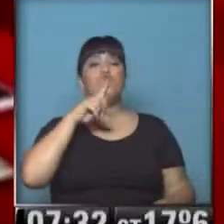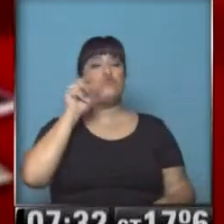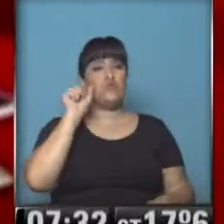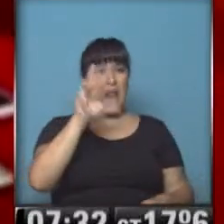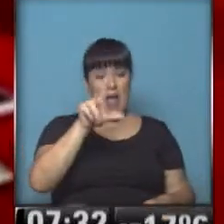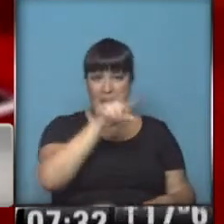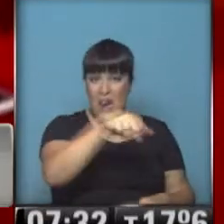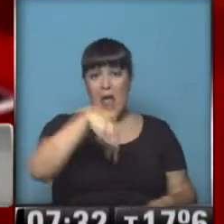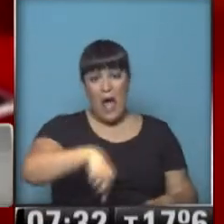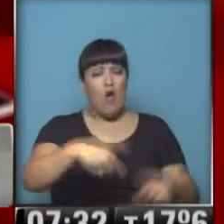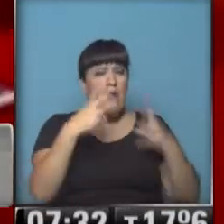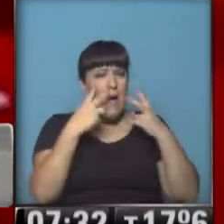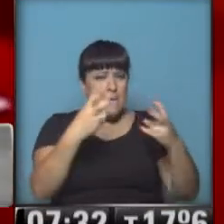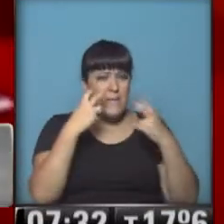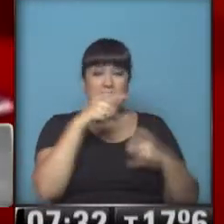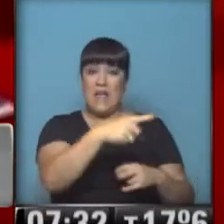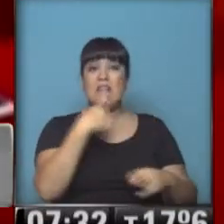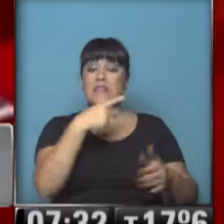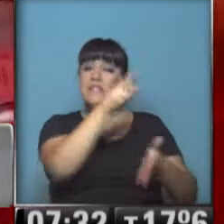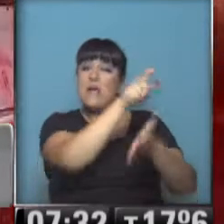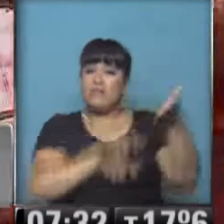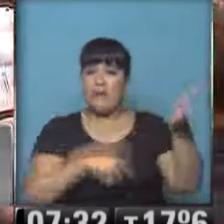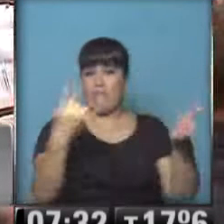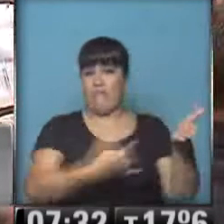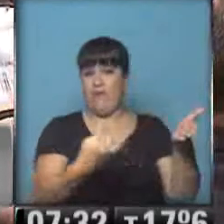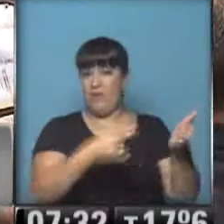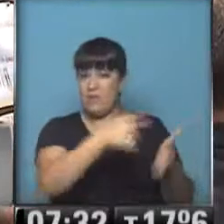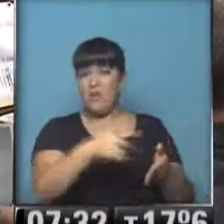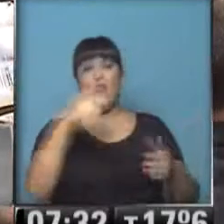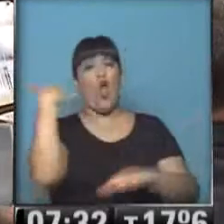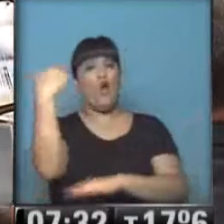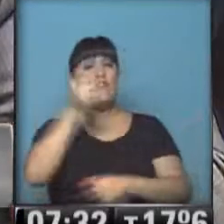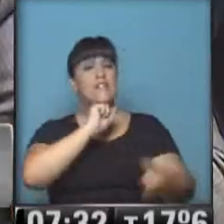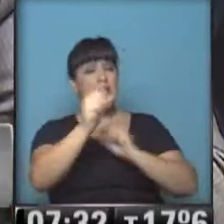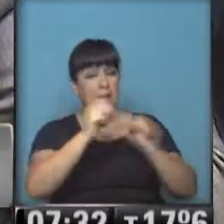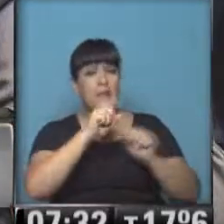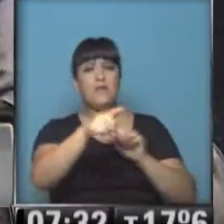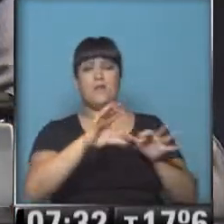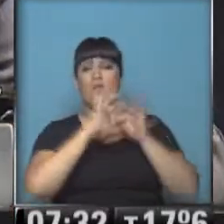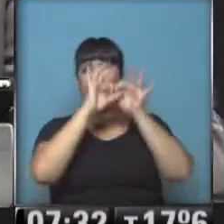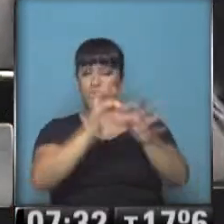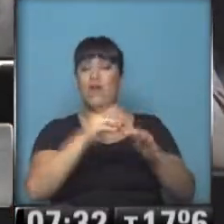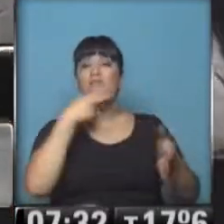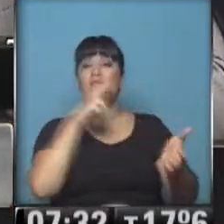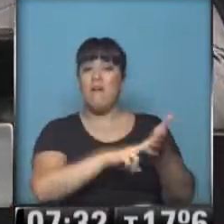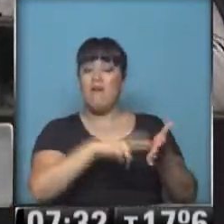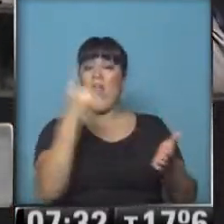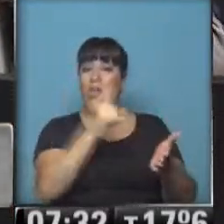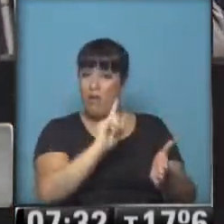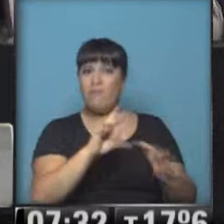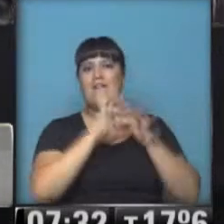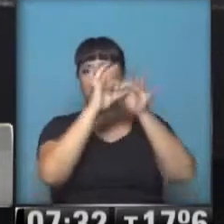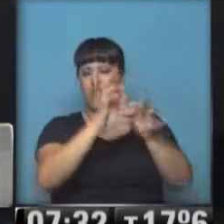está siendo investigada como usuaria de facturas apócrifas. En conferencia de prensa vinculó esa maniobra evasiva con el sector